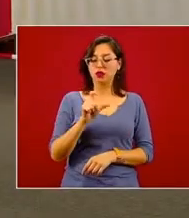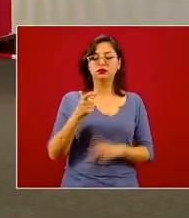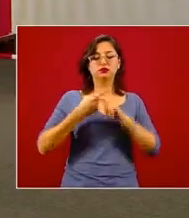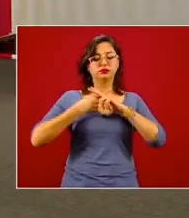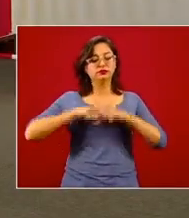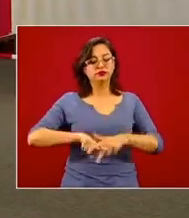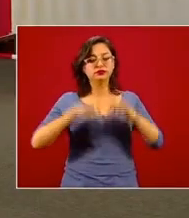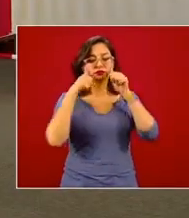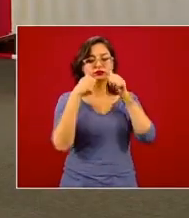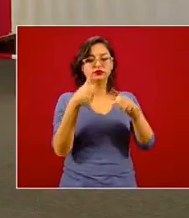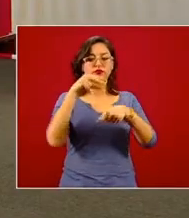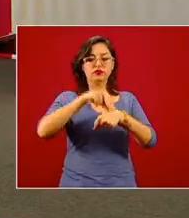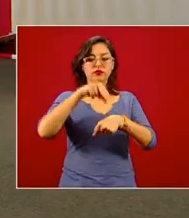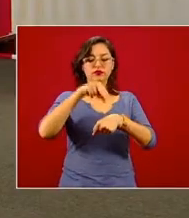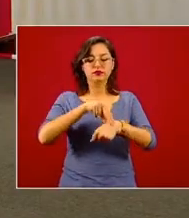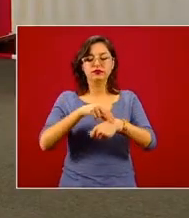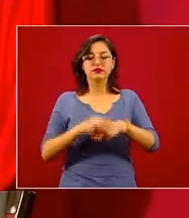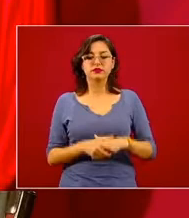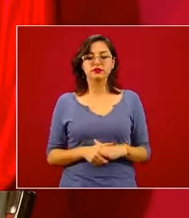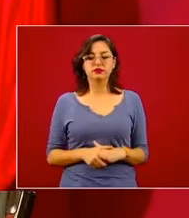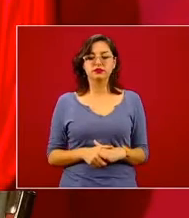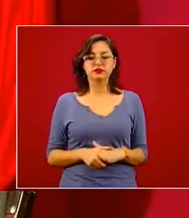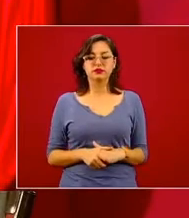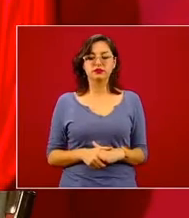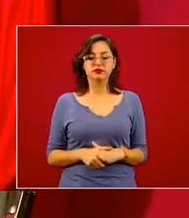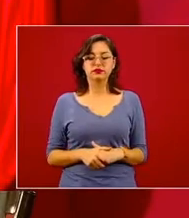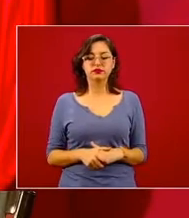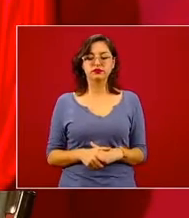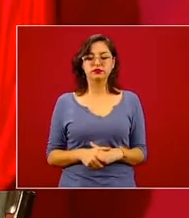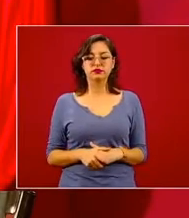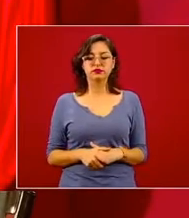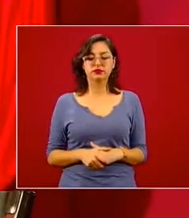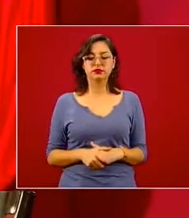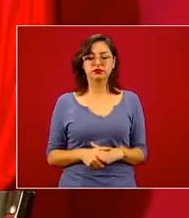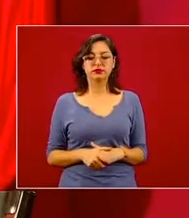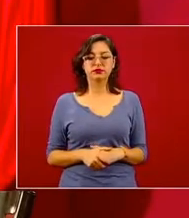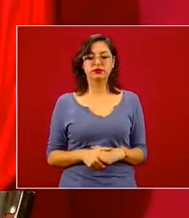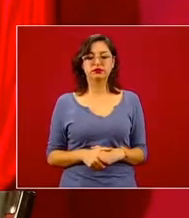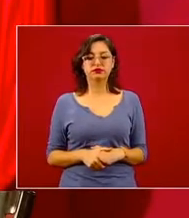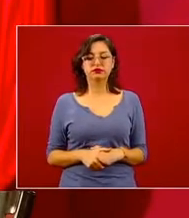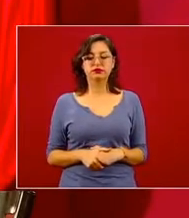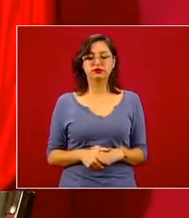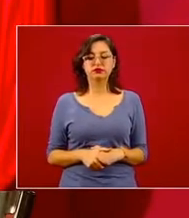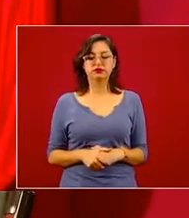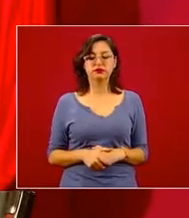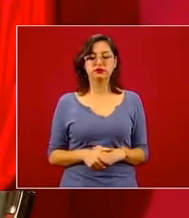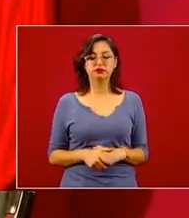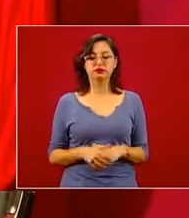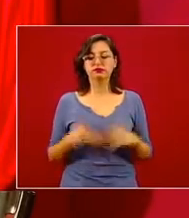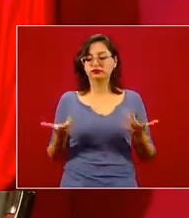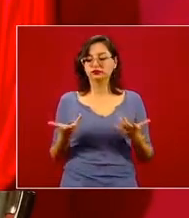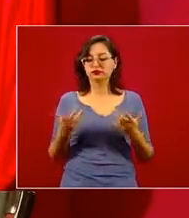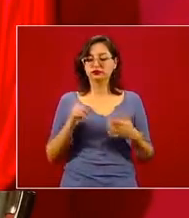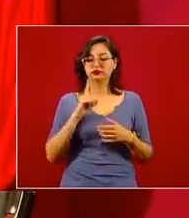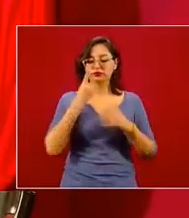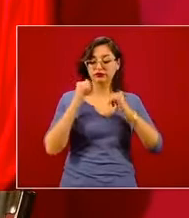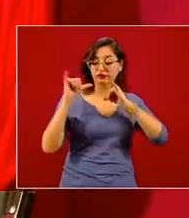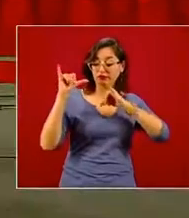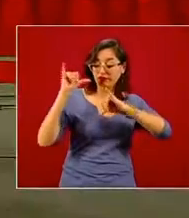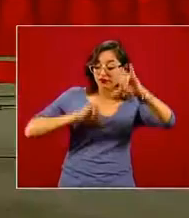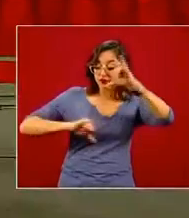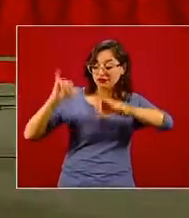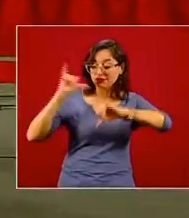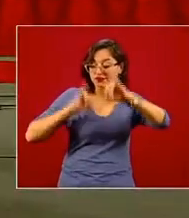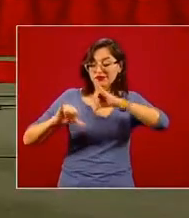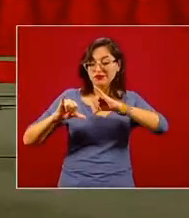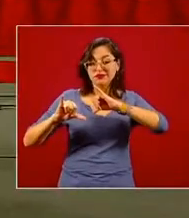atendidos. epidemiological Y studies es imposible presents que alguien when pudiera symptoms tener un presented and diagnóstico de un when laboratorio were they followed up. antes de